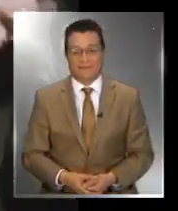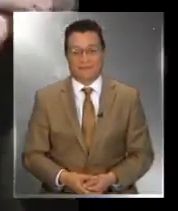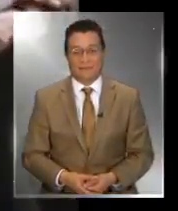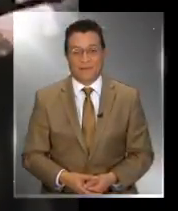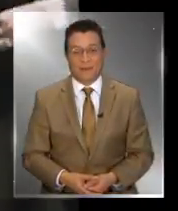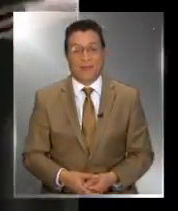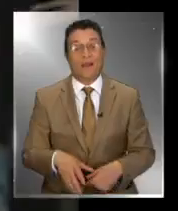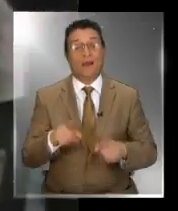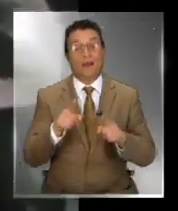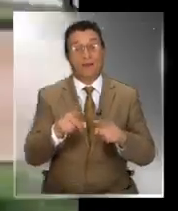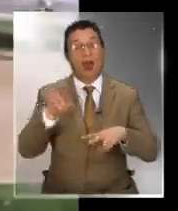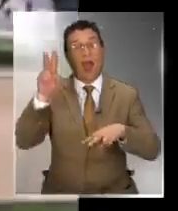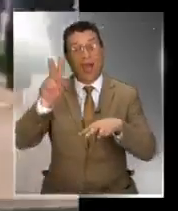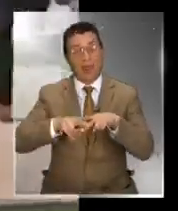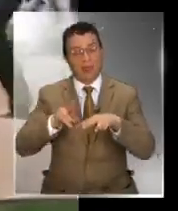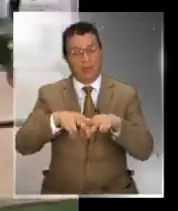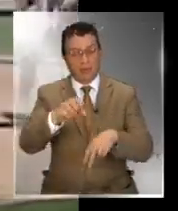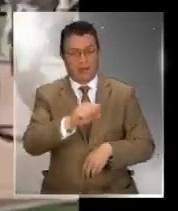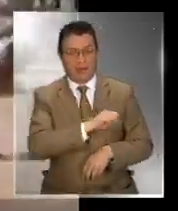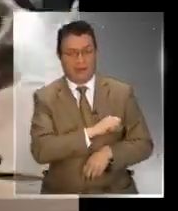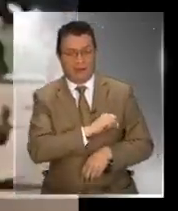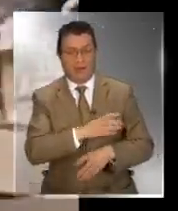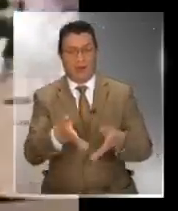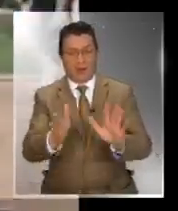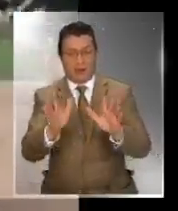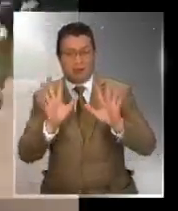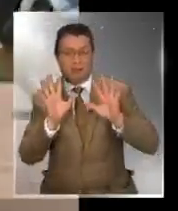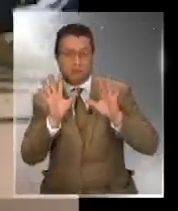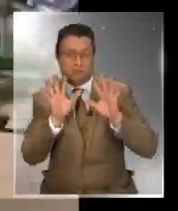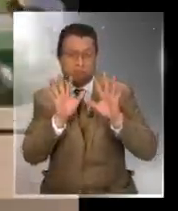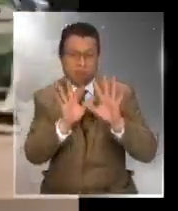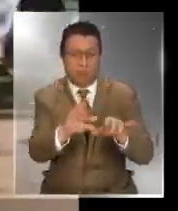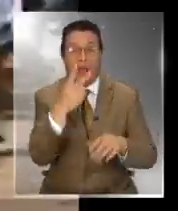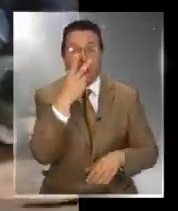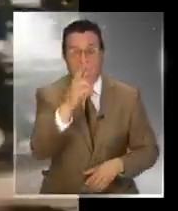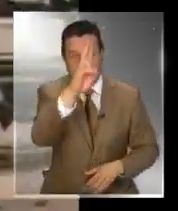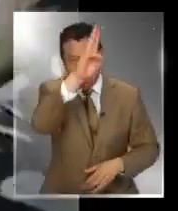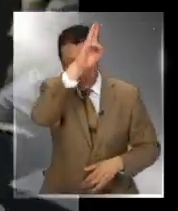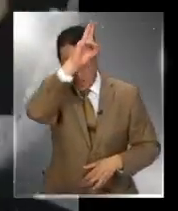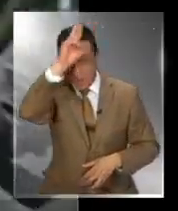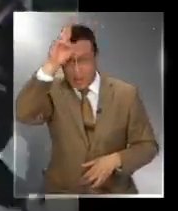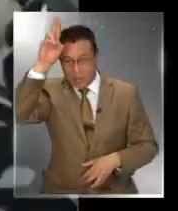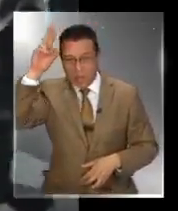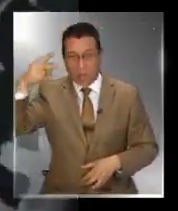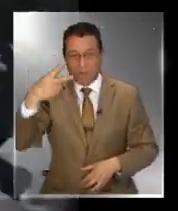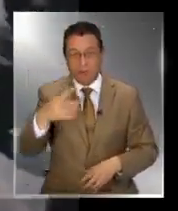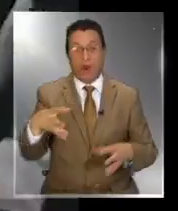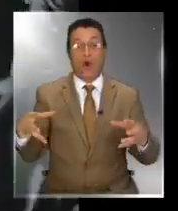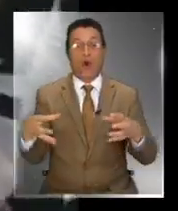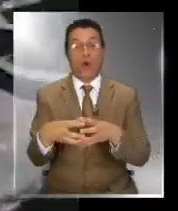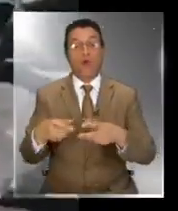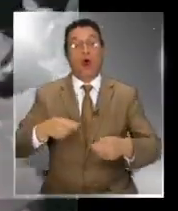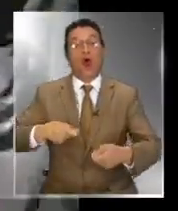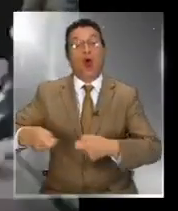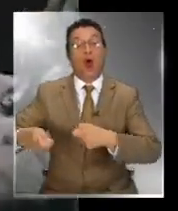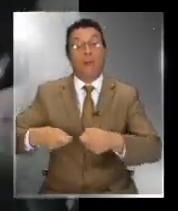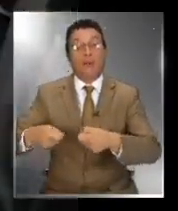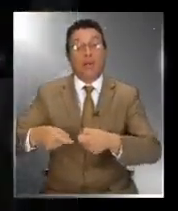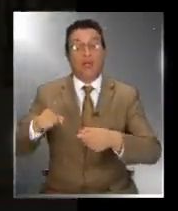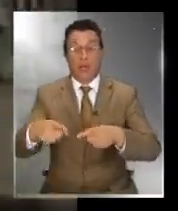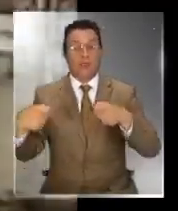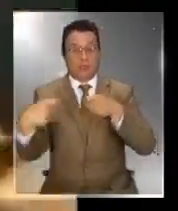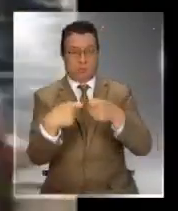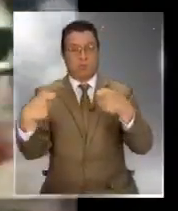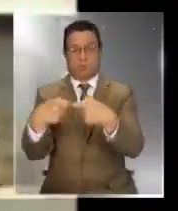Pero mientras un antiguo Santiago se volcaba a las calles para ver a la reina y su tránsito real, un grupo de comerciantes vivían una